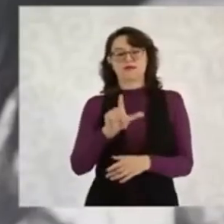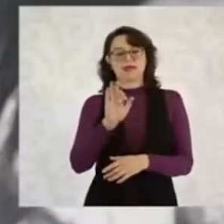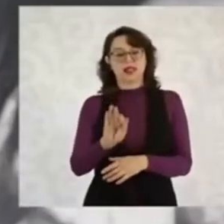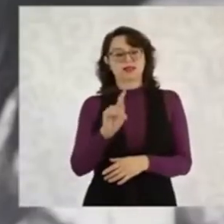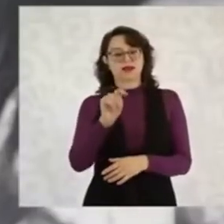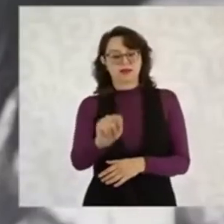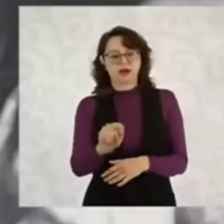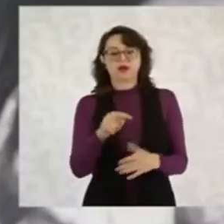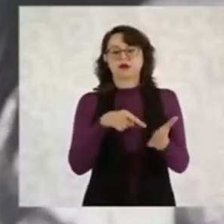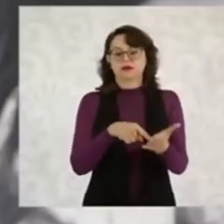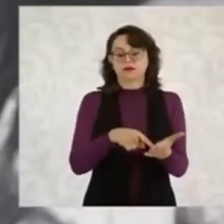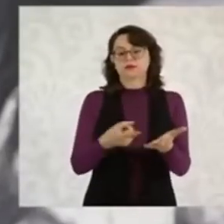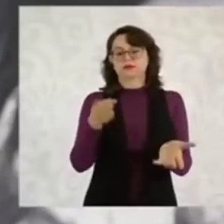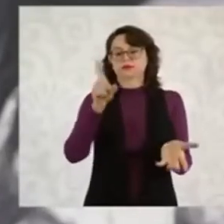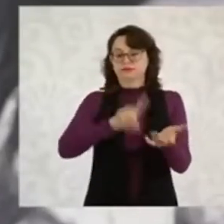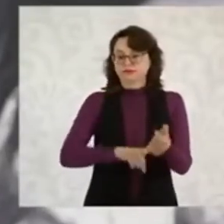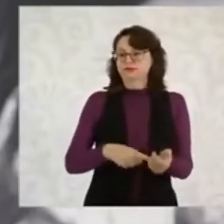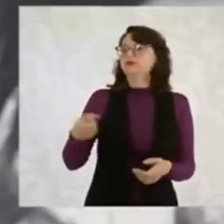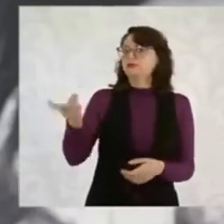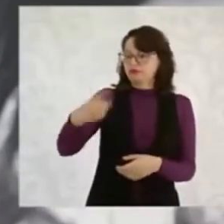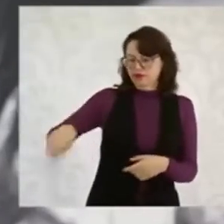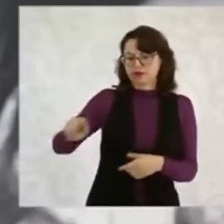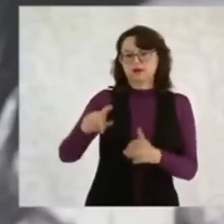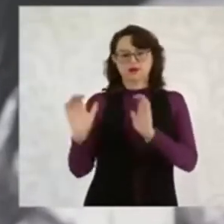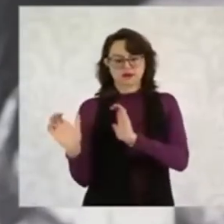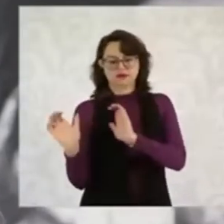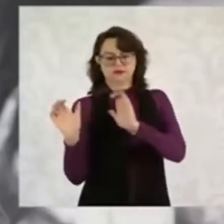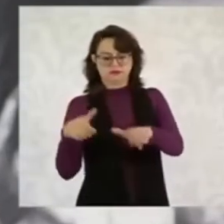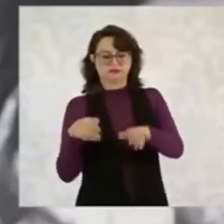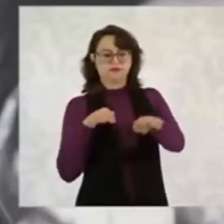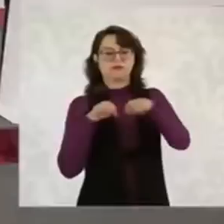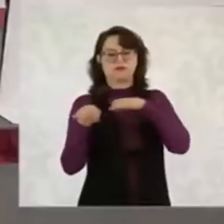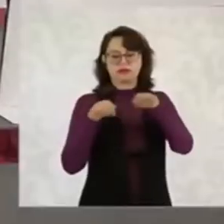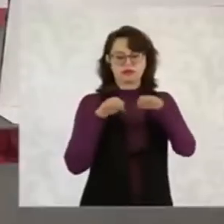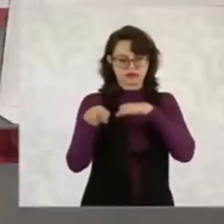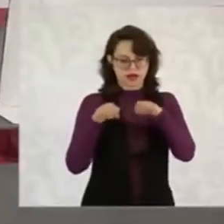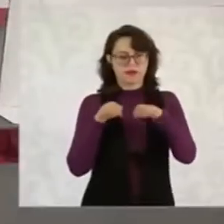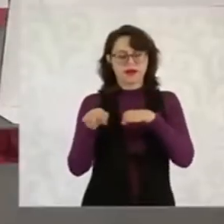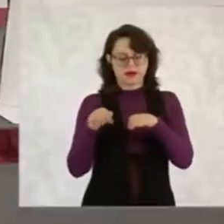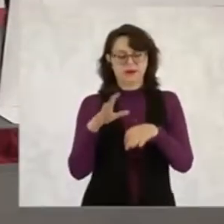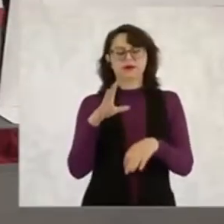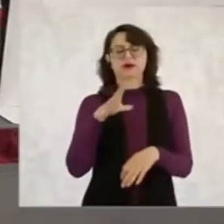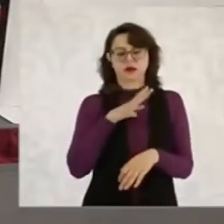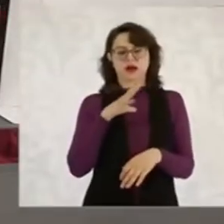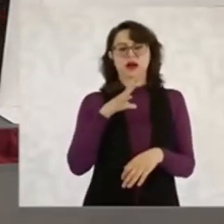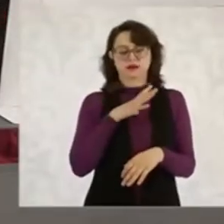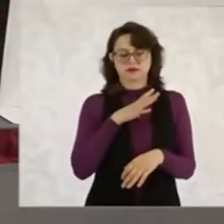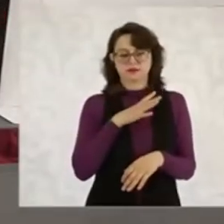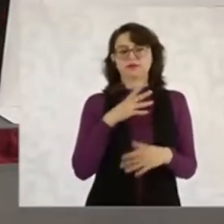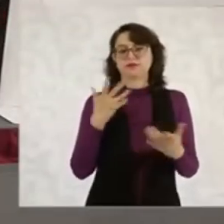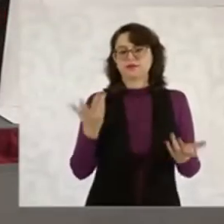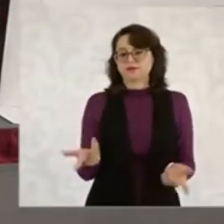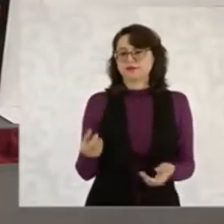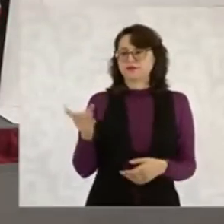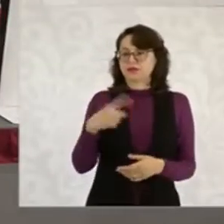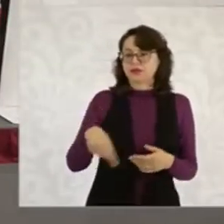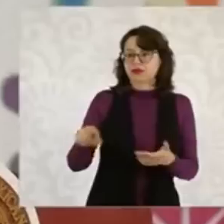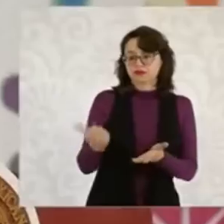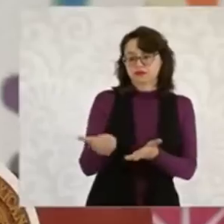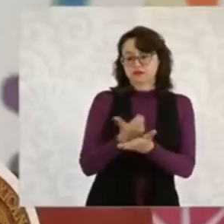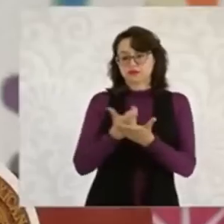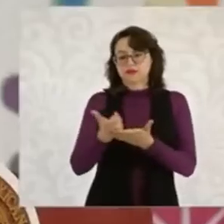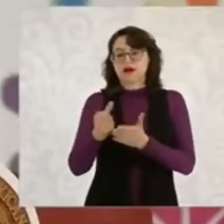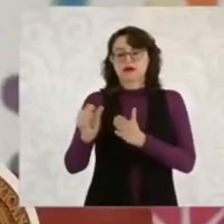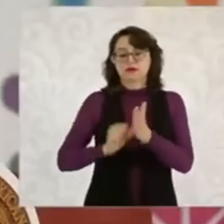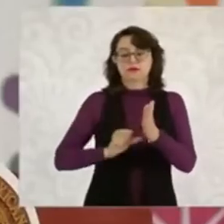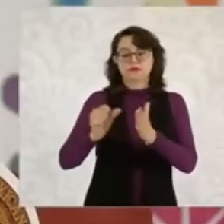relación laboral subordinada de manera especial, sui generis, por así llamarlo, de quienes alcancen al menos un salario mínimo mensual